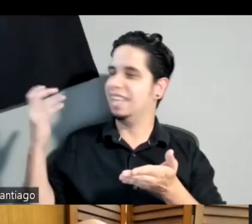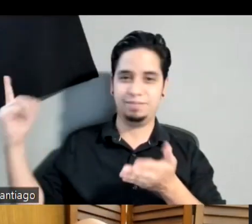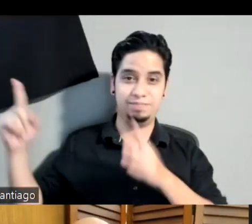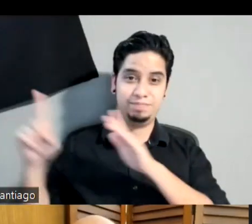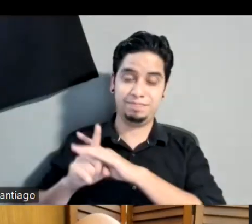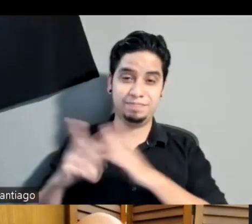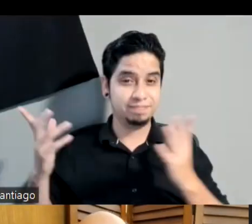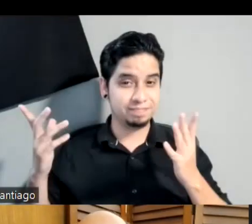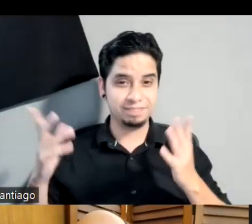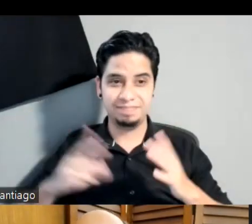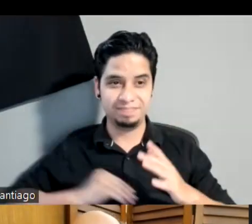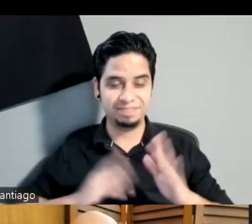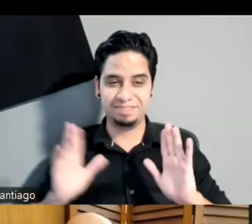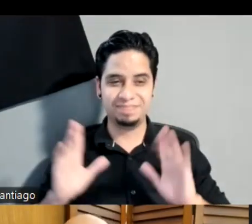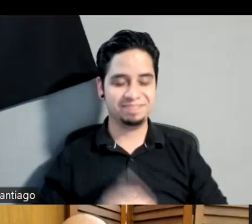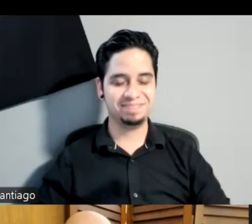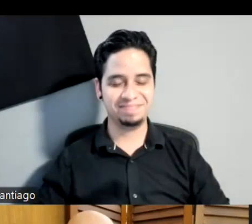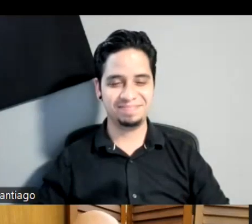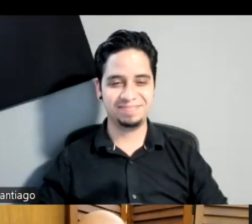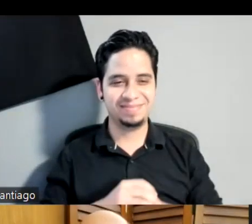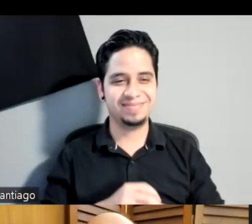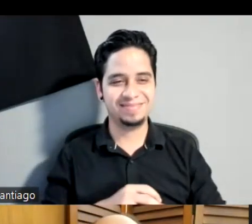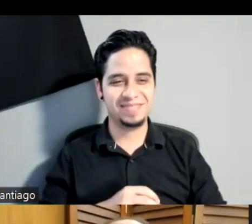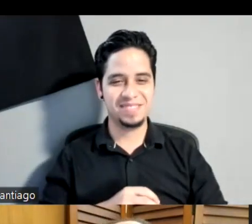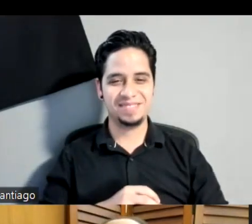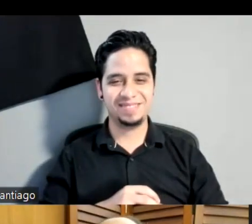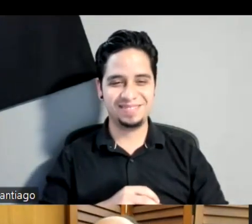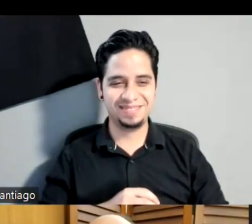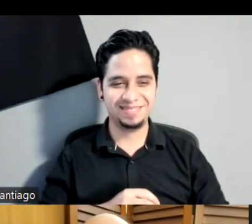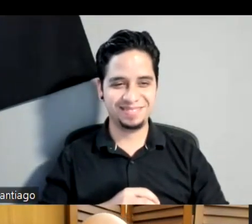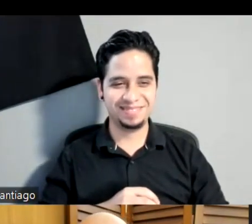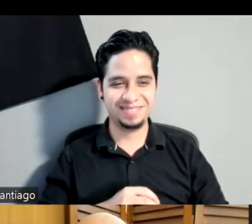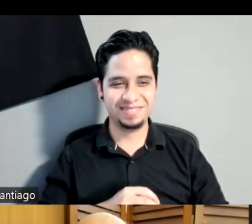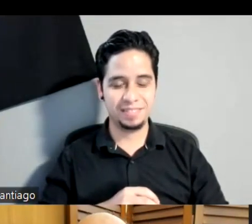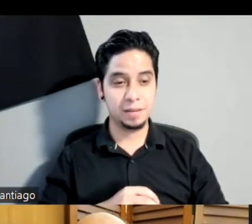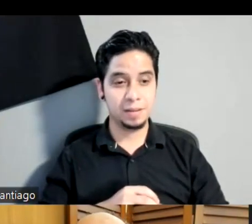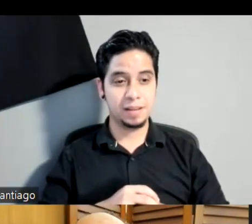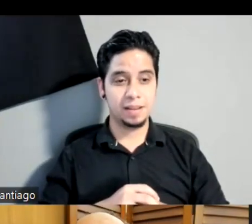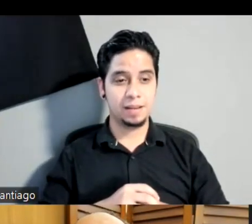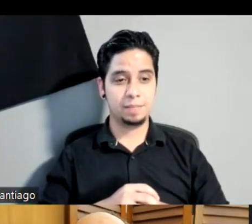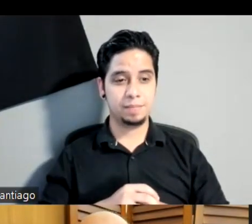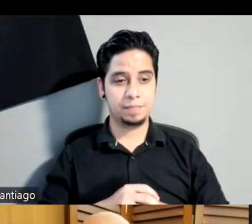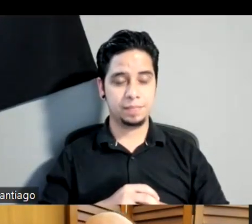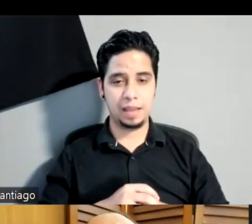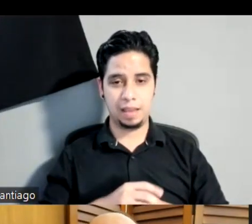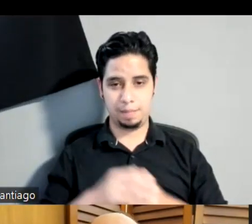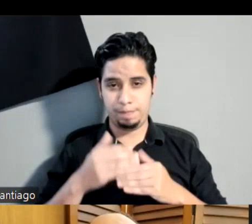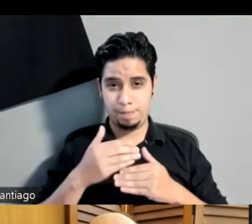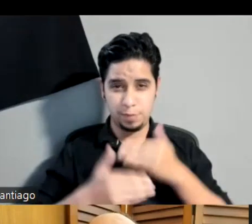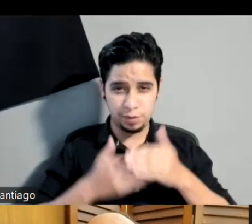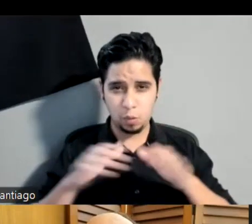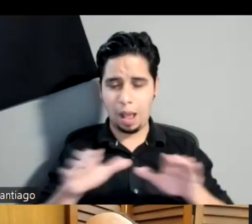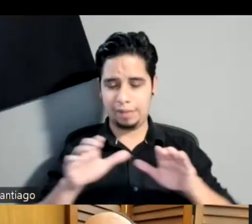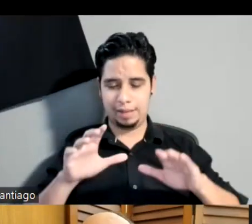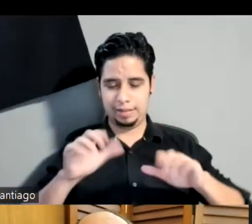Sí, esa esquina yo creo que vamos a dejarla ahí. la idea del desdoblamiento y de hacer teatro dentro